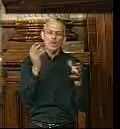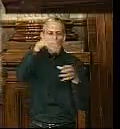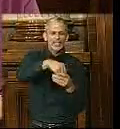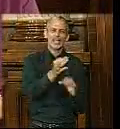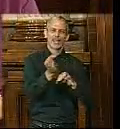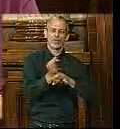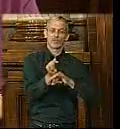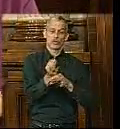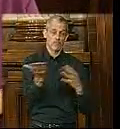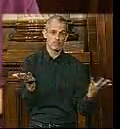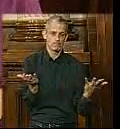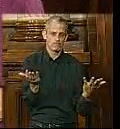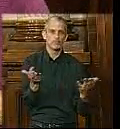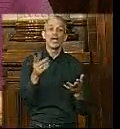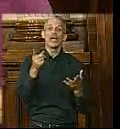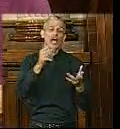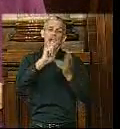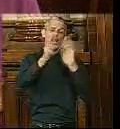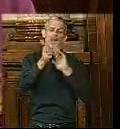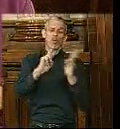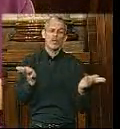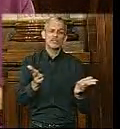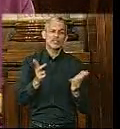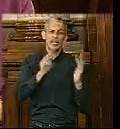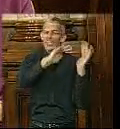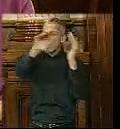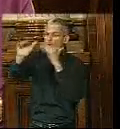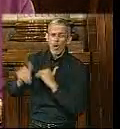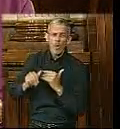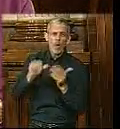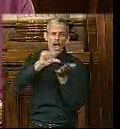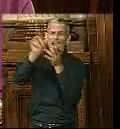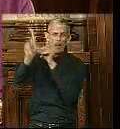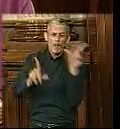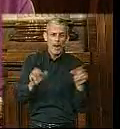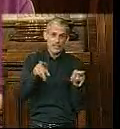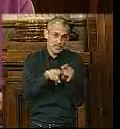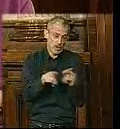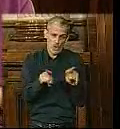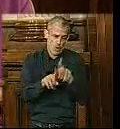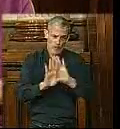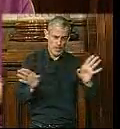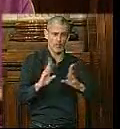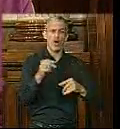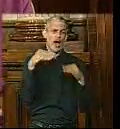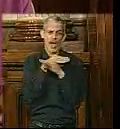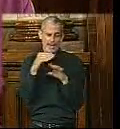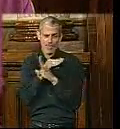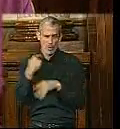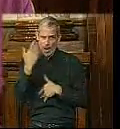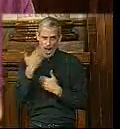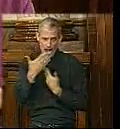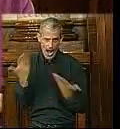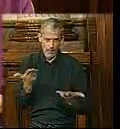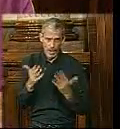Sí, complejiza, digamos, que la lengua de señas no sea la misma en los diferentes países, complejiza tanto como que la lengua hablada, digamos,